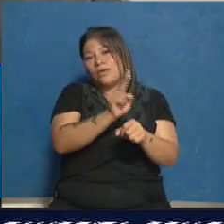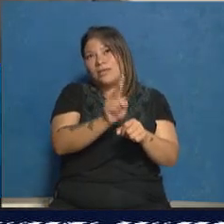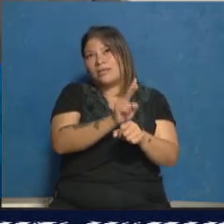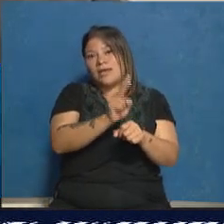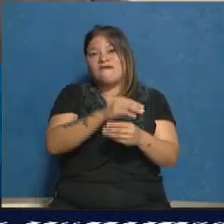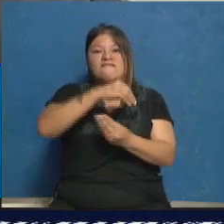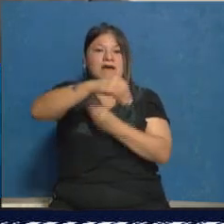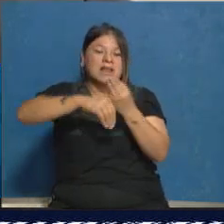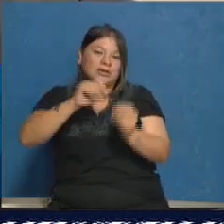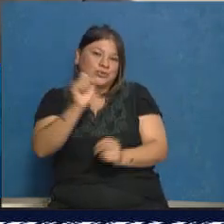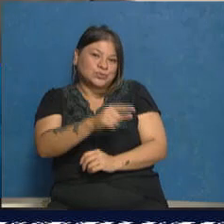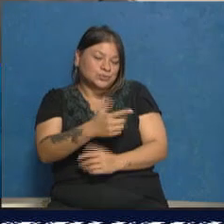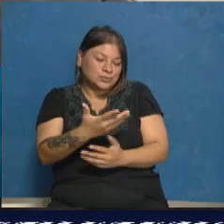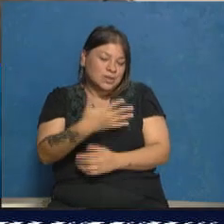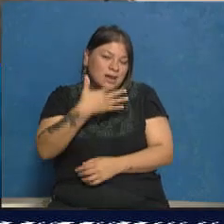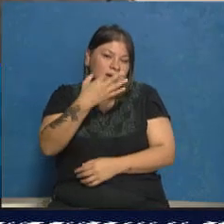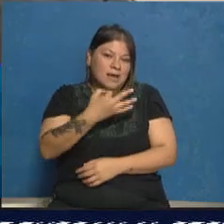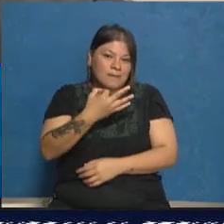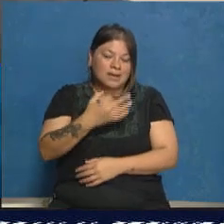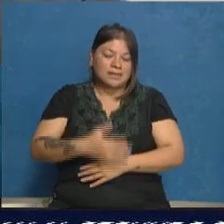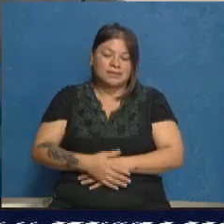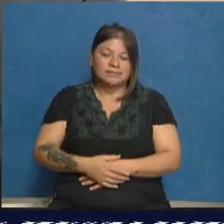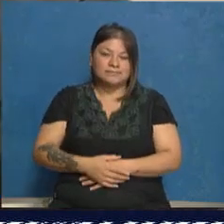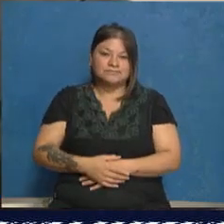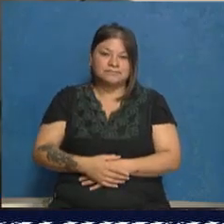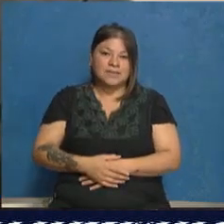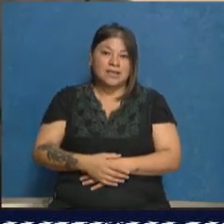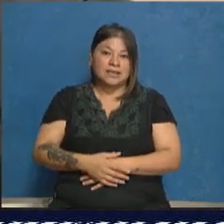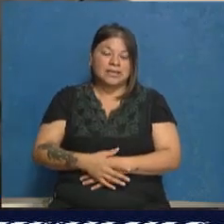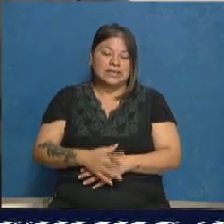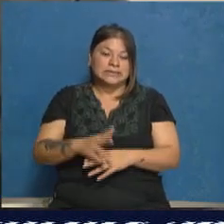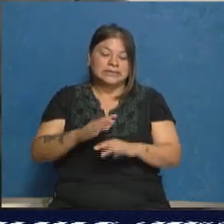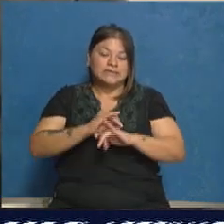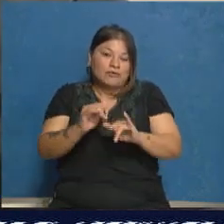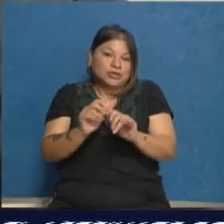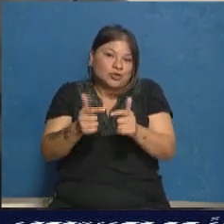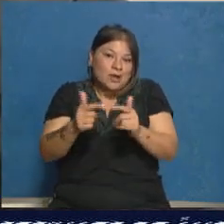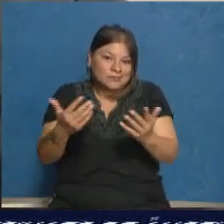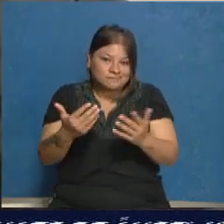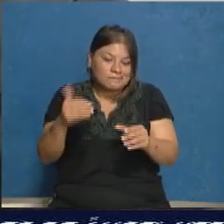de algún familiar seguramente. La verdad que en ese aspecto no tenemos injerencia nosotros.